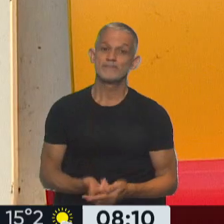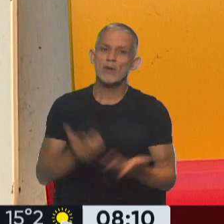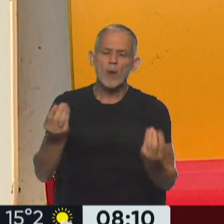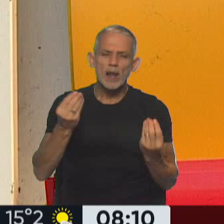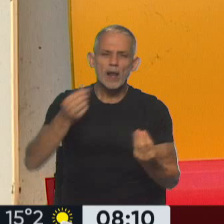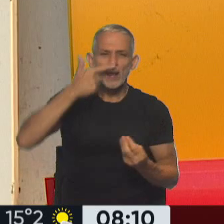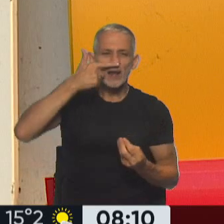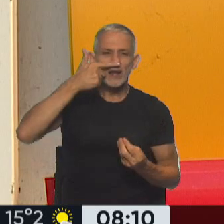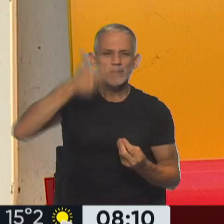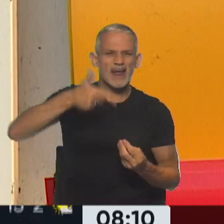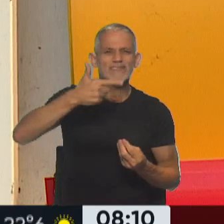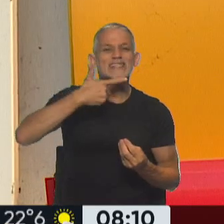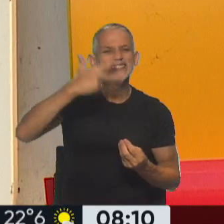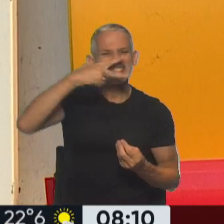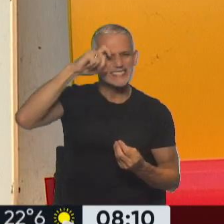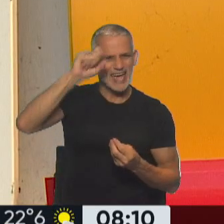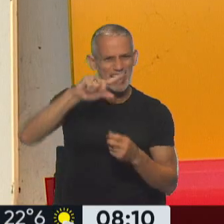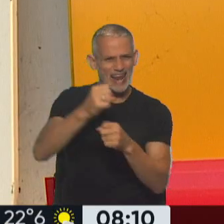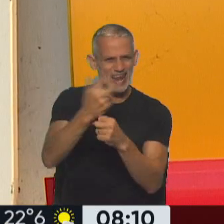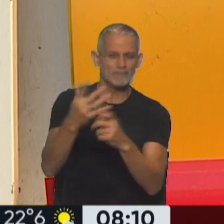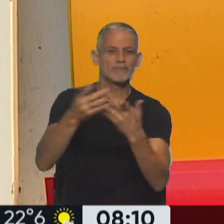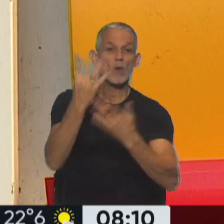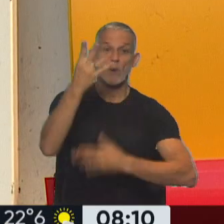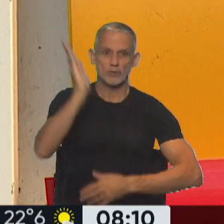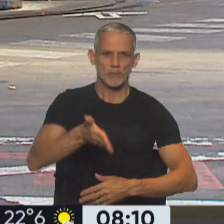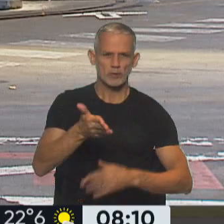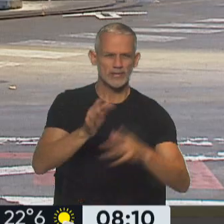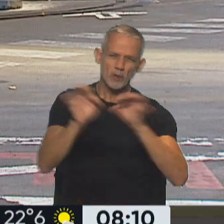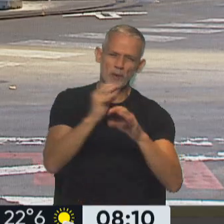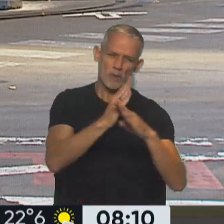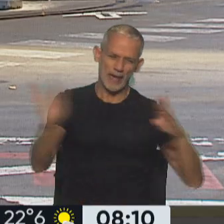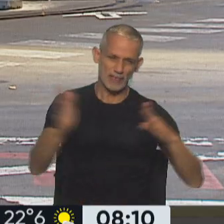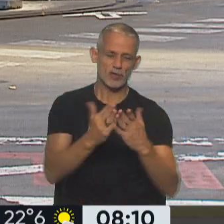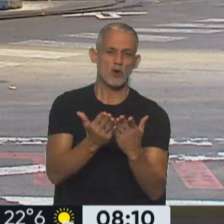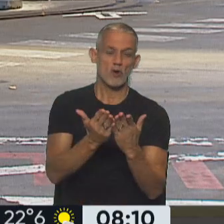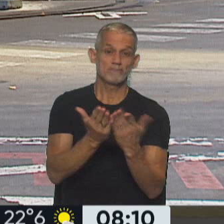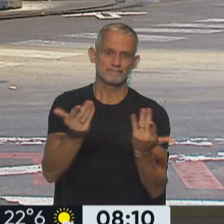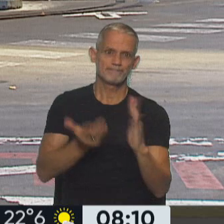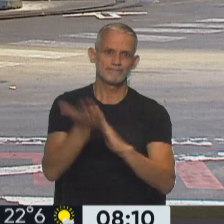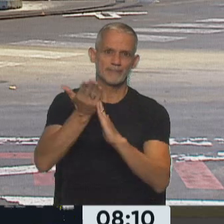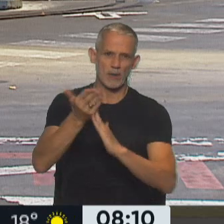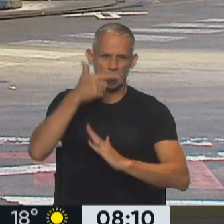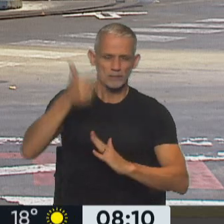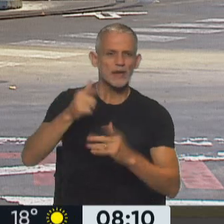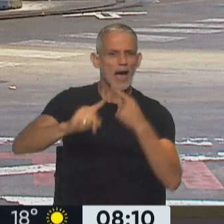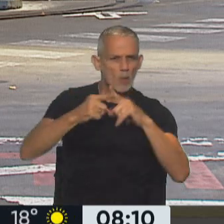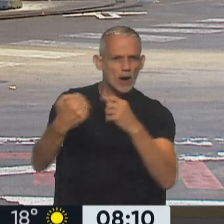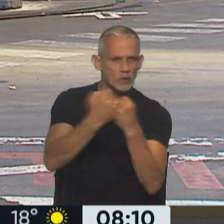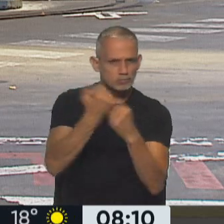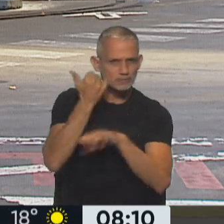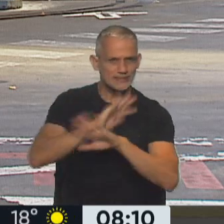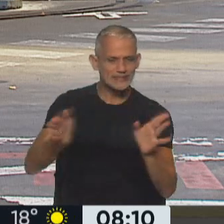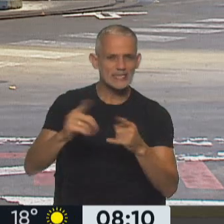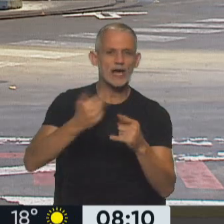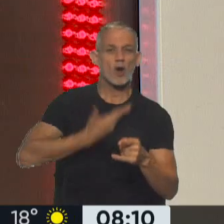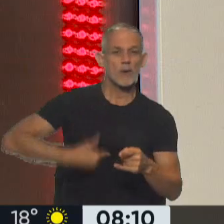con el aumento de Shell. Allí está un 4% promedio. El incremento forma parte del acuerdo establecido junto